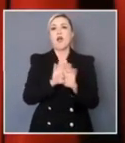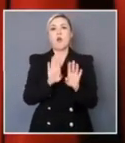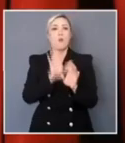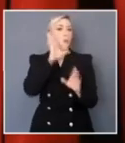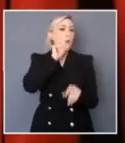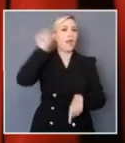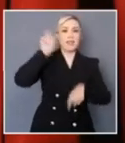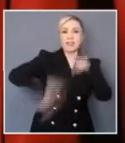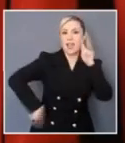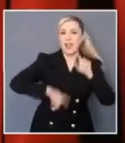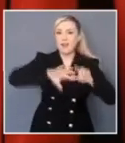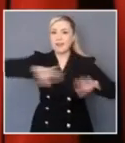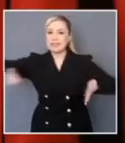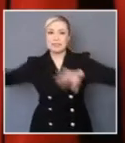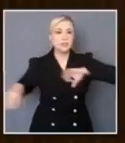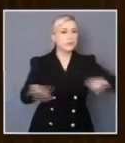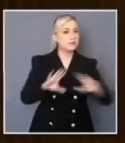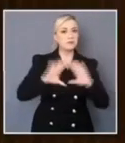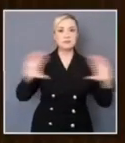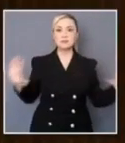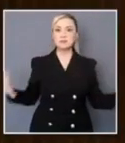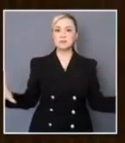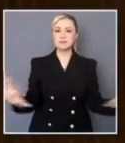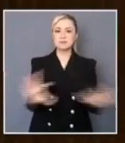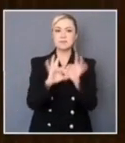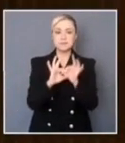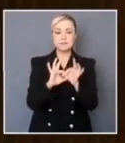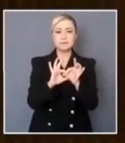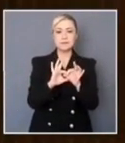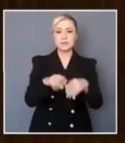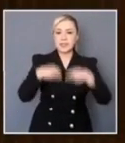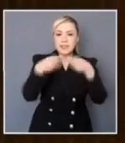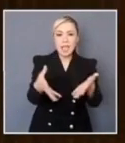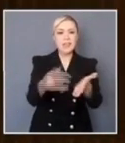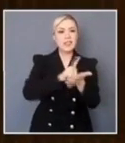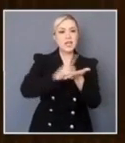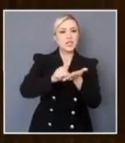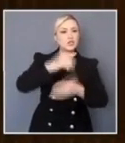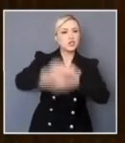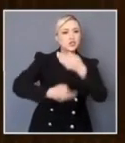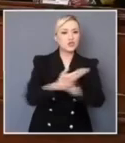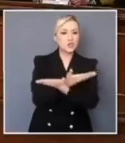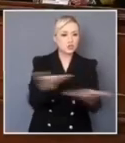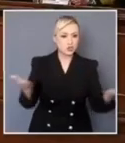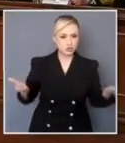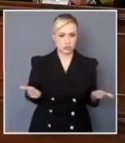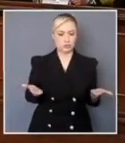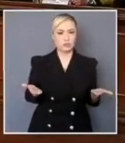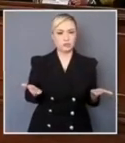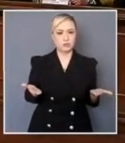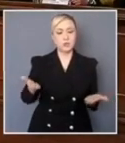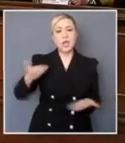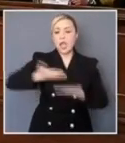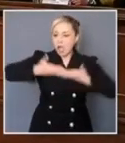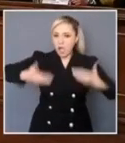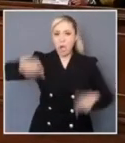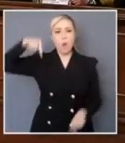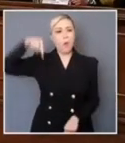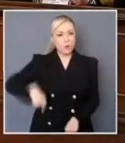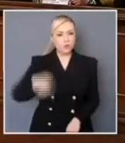muy destacadamente, progresividad. Hoy les invito a que